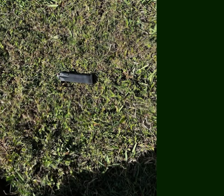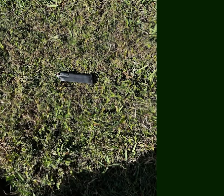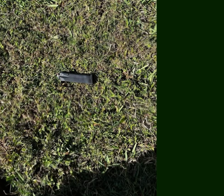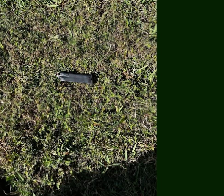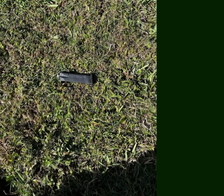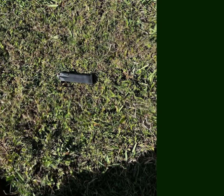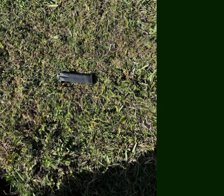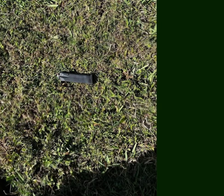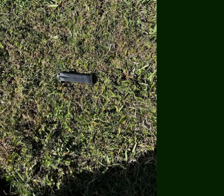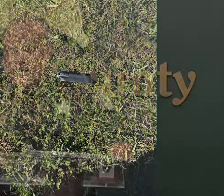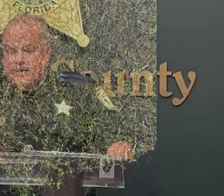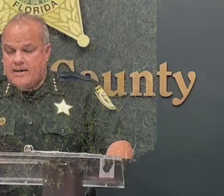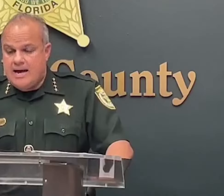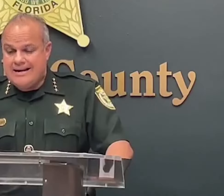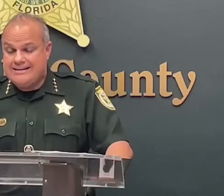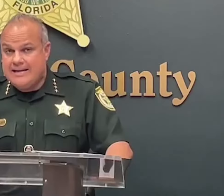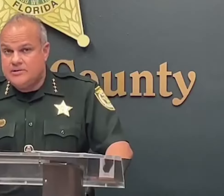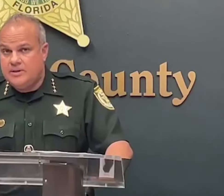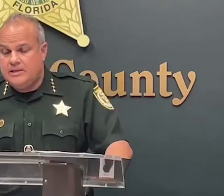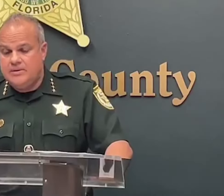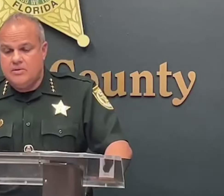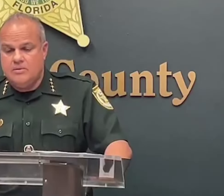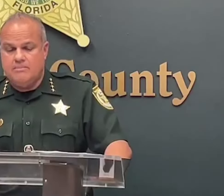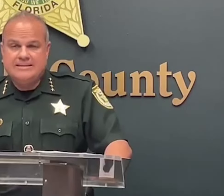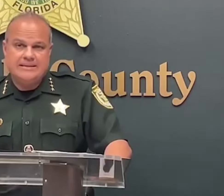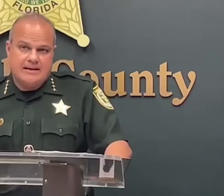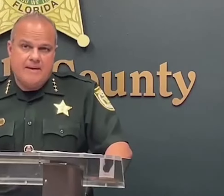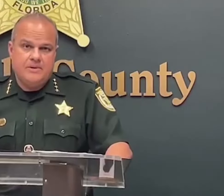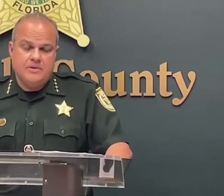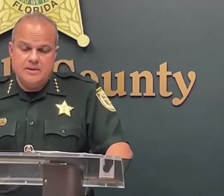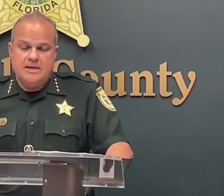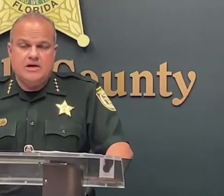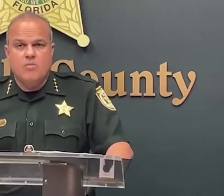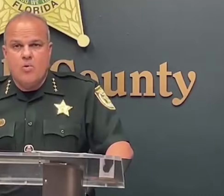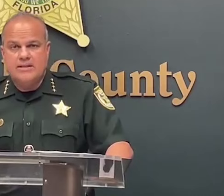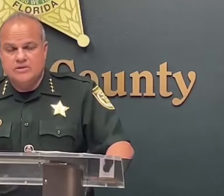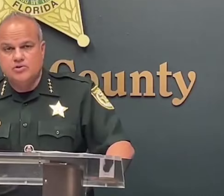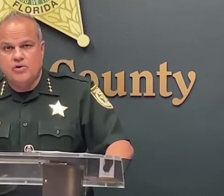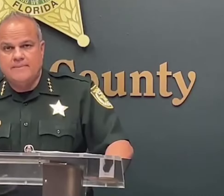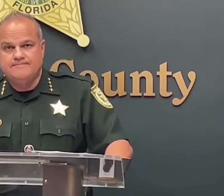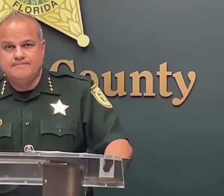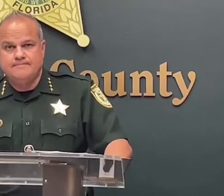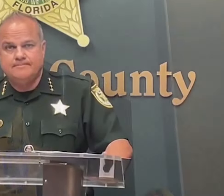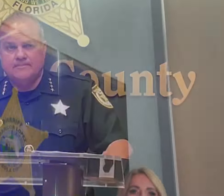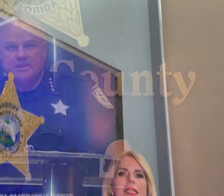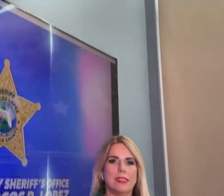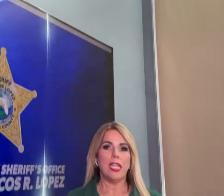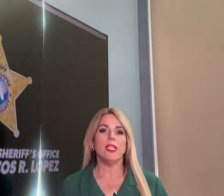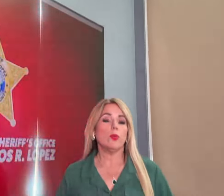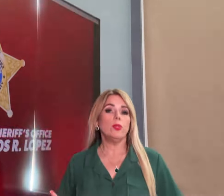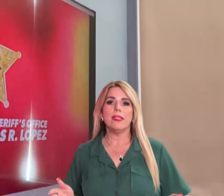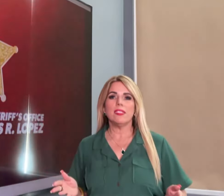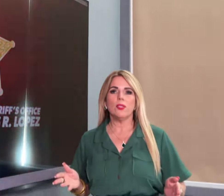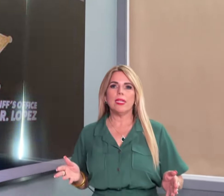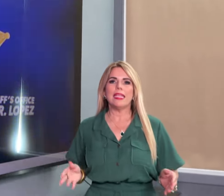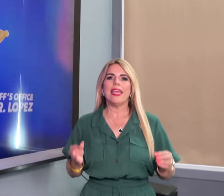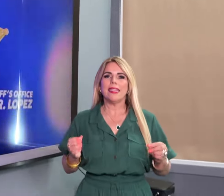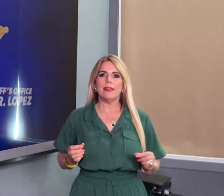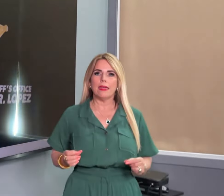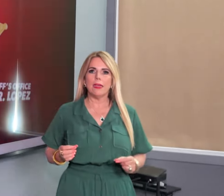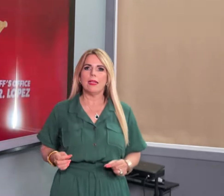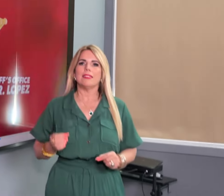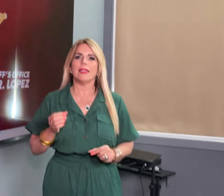trabajo que han hecho para arrestar estos individuos bastante rápido en como 48 horas ya vieron ustedes señores